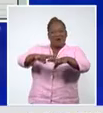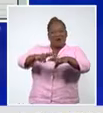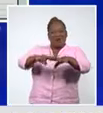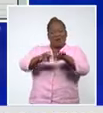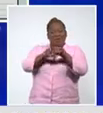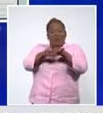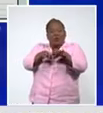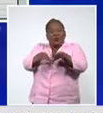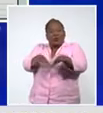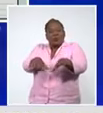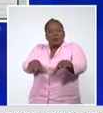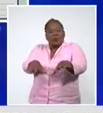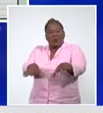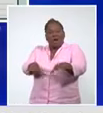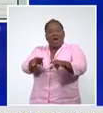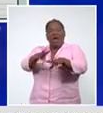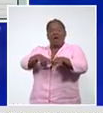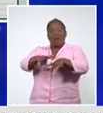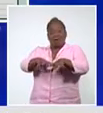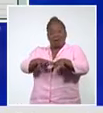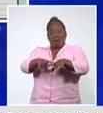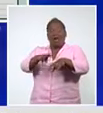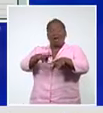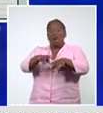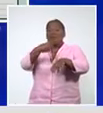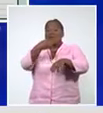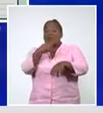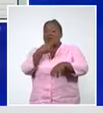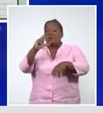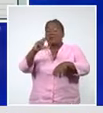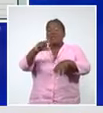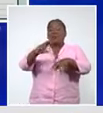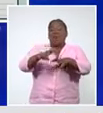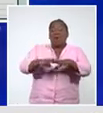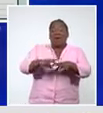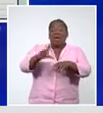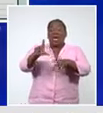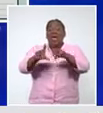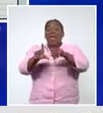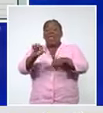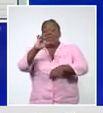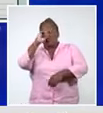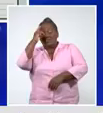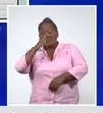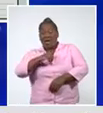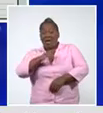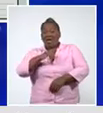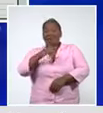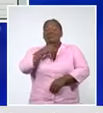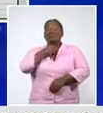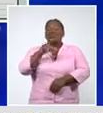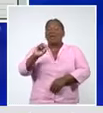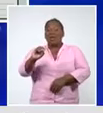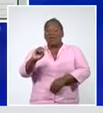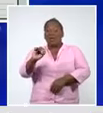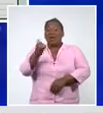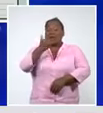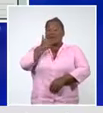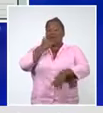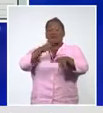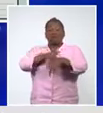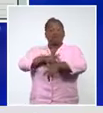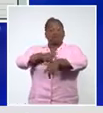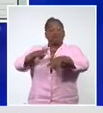Habana todavía. Habana Vieja y Centro Habana, La Lisa y Cerro, los 4 tasas más elevadas en los últimos 15